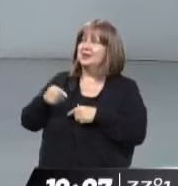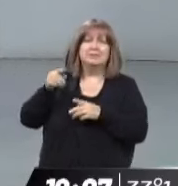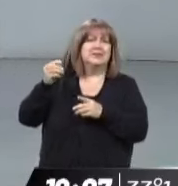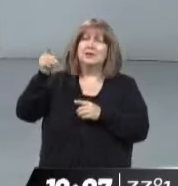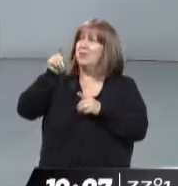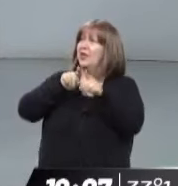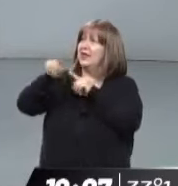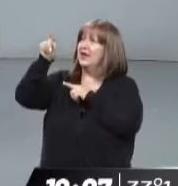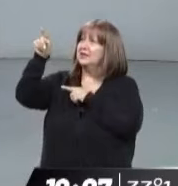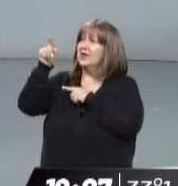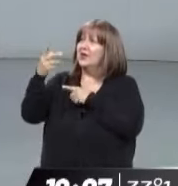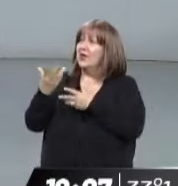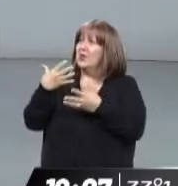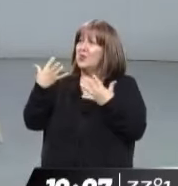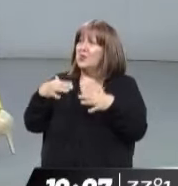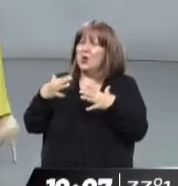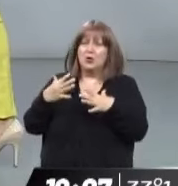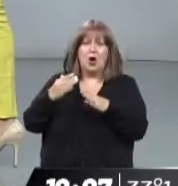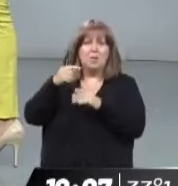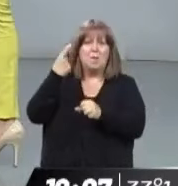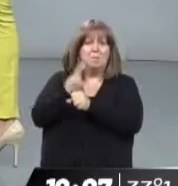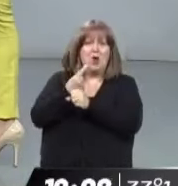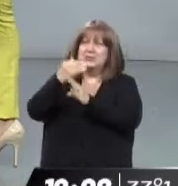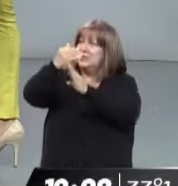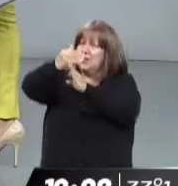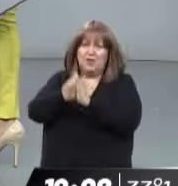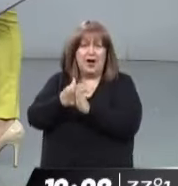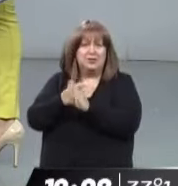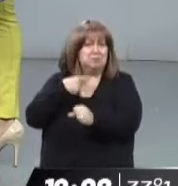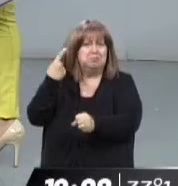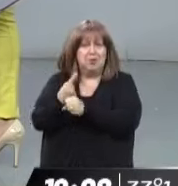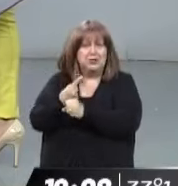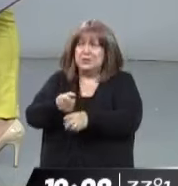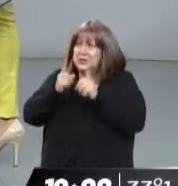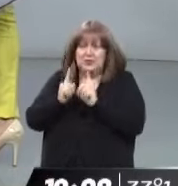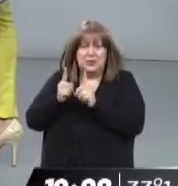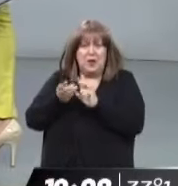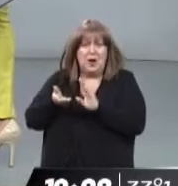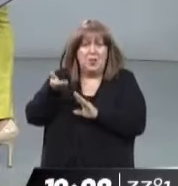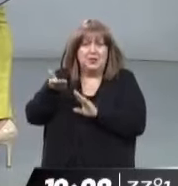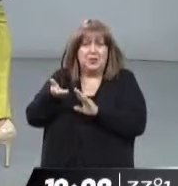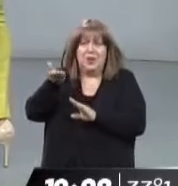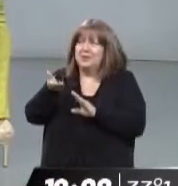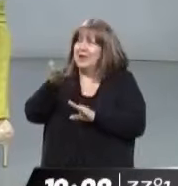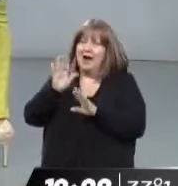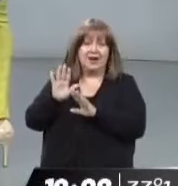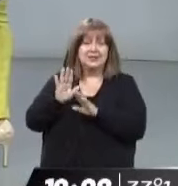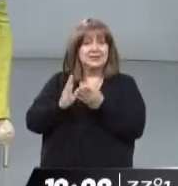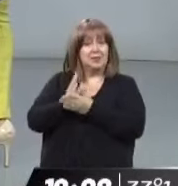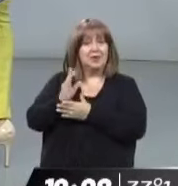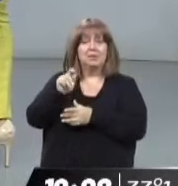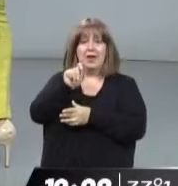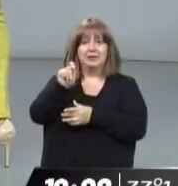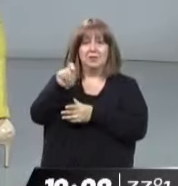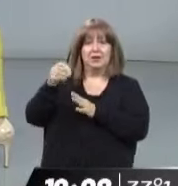Vamos a ver que no podemos o no logramos bajar de estos números, ¿no? Que hemos estado en los últimos, en las últimas cifras inflacionarias de los últimos